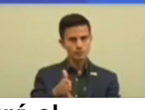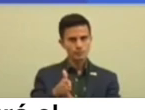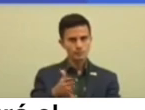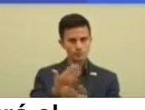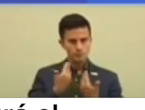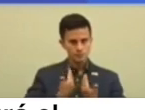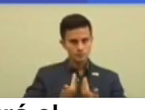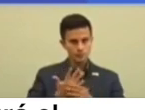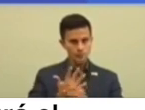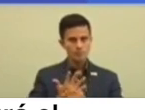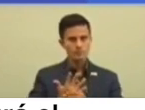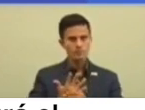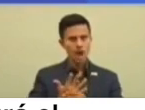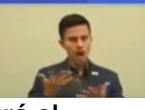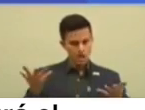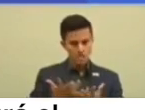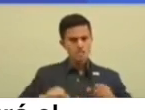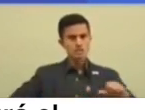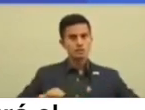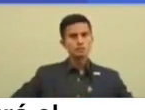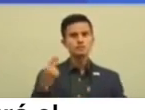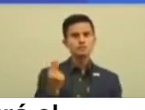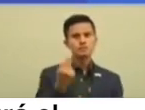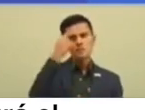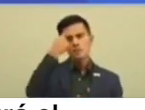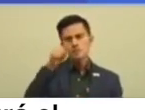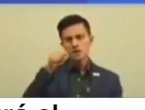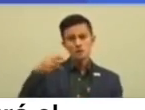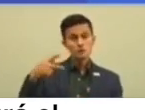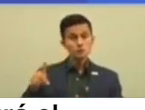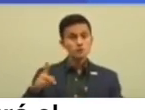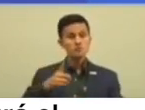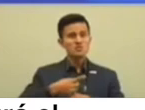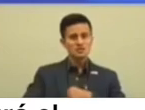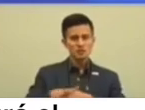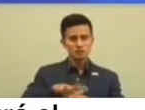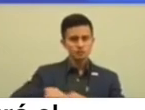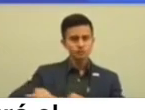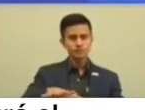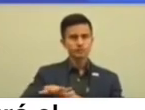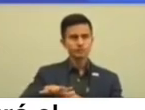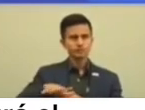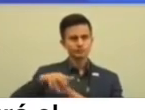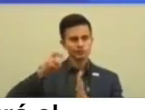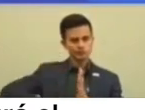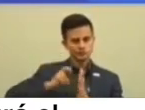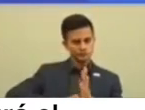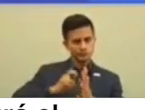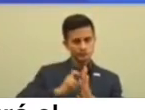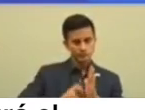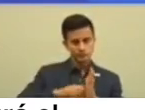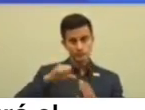las acciones que sean necesarias para eliminar o reparar los daños causados a todas las víctimas a través de acciones